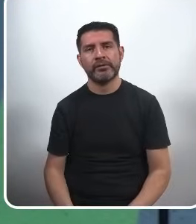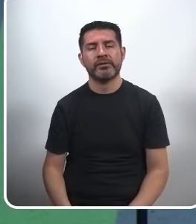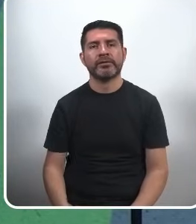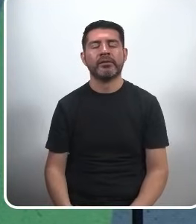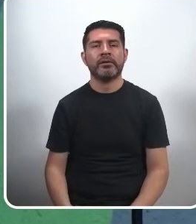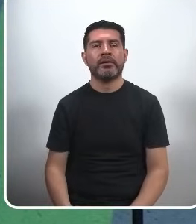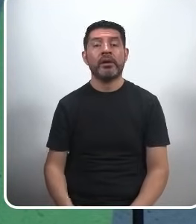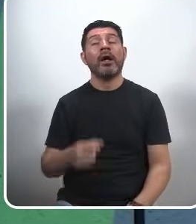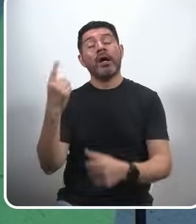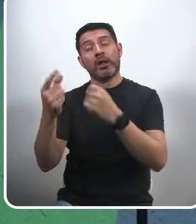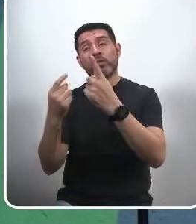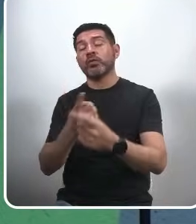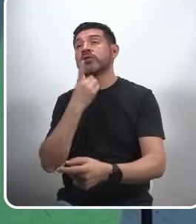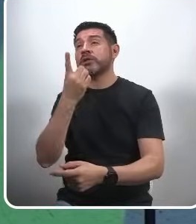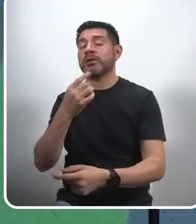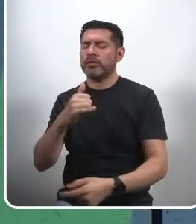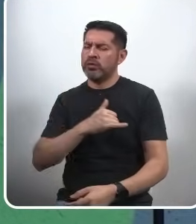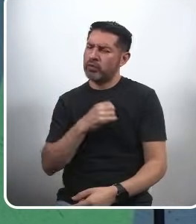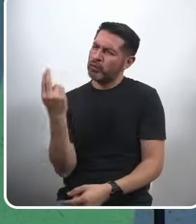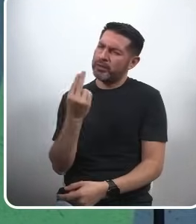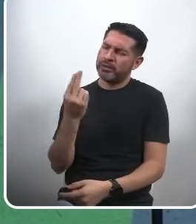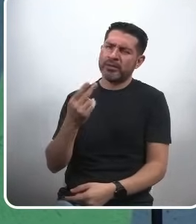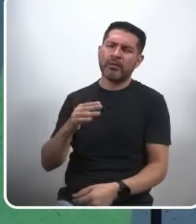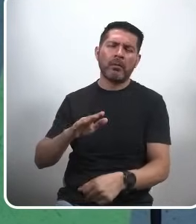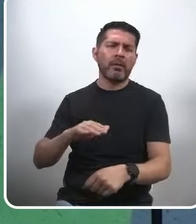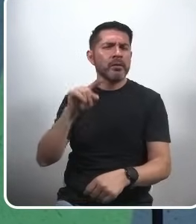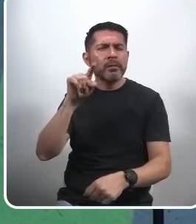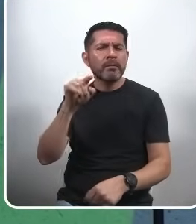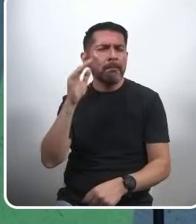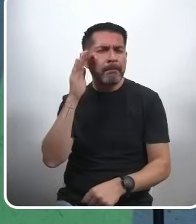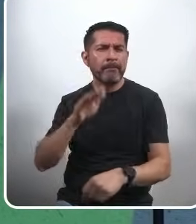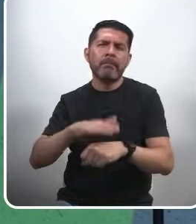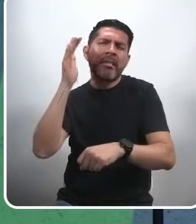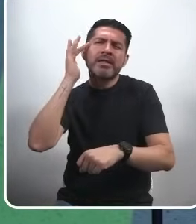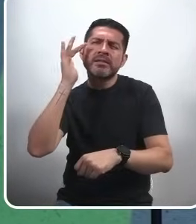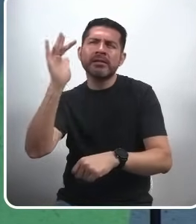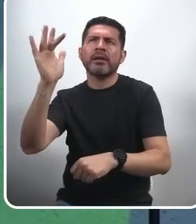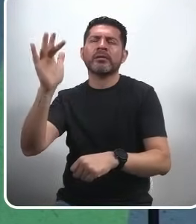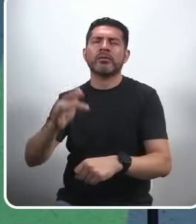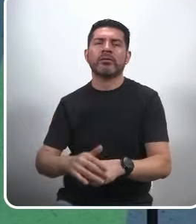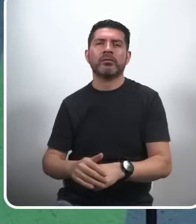yo necesito más santidad. Los demás que hagan lo que quieran. Yo.